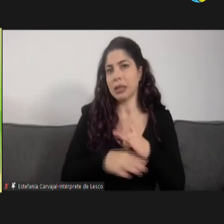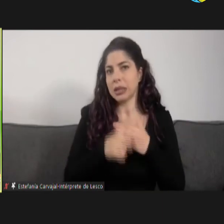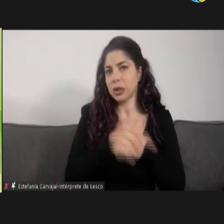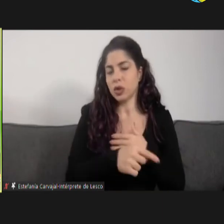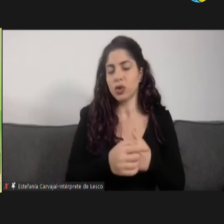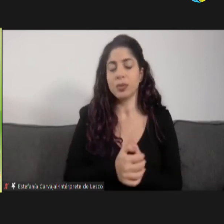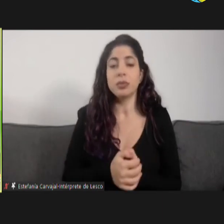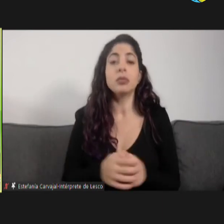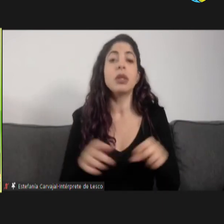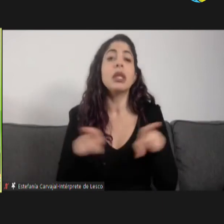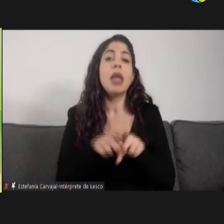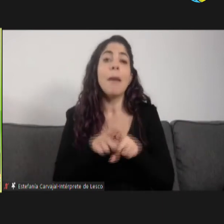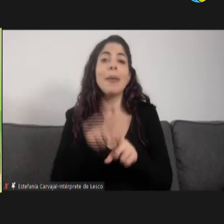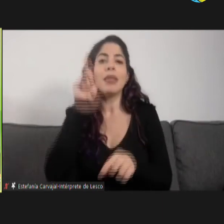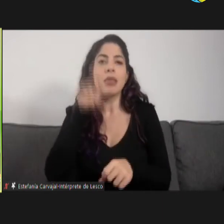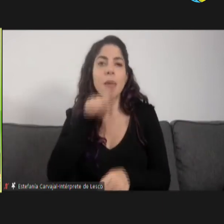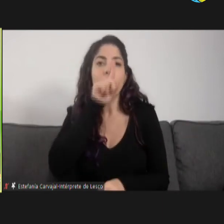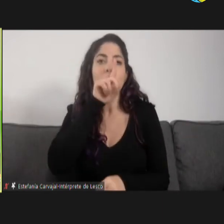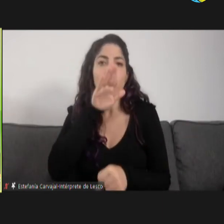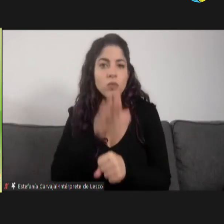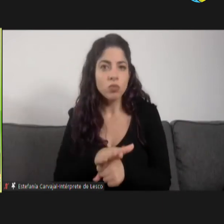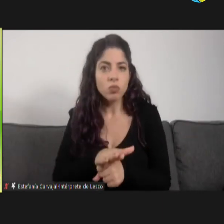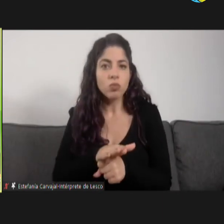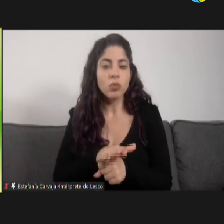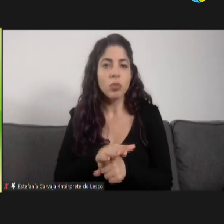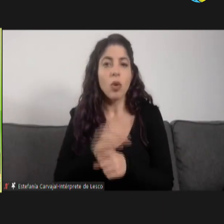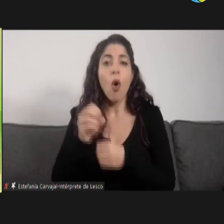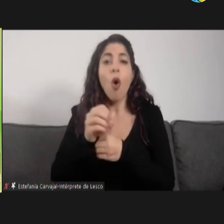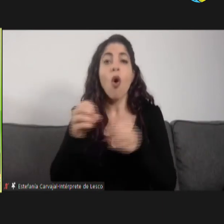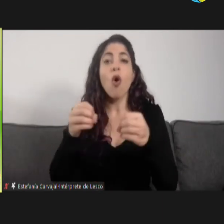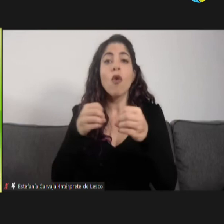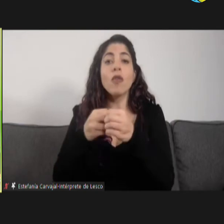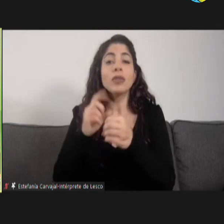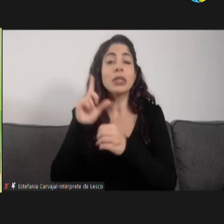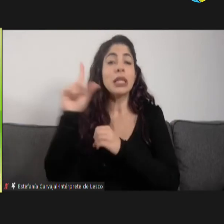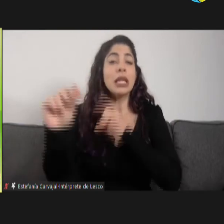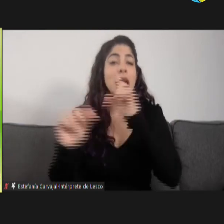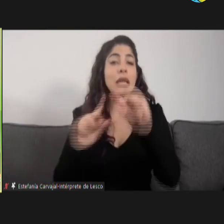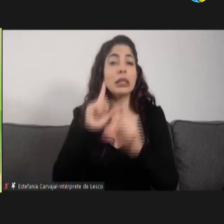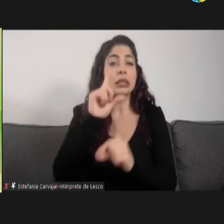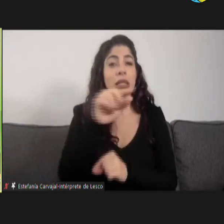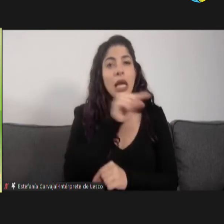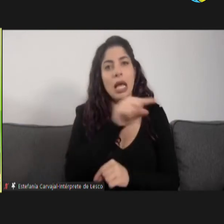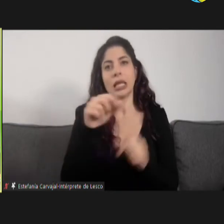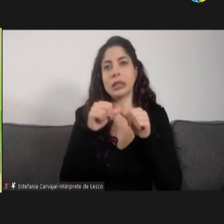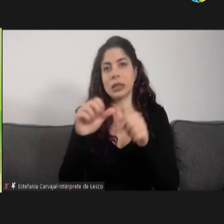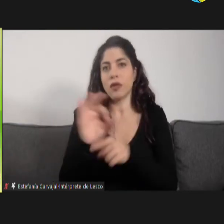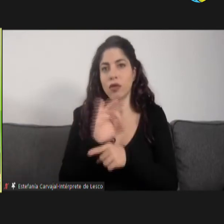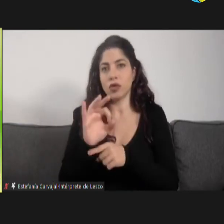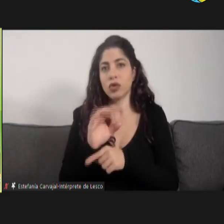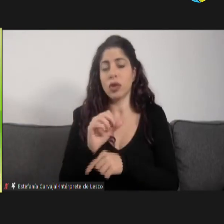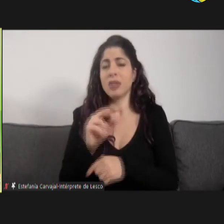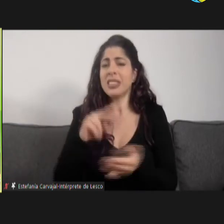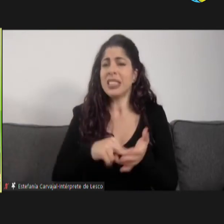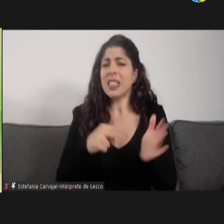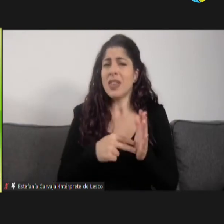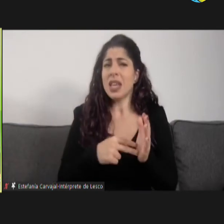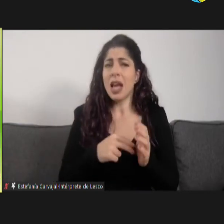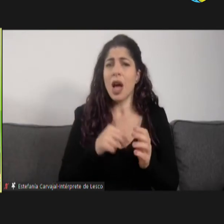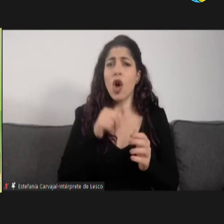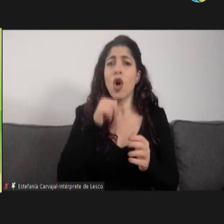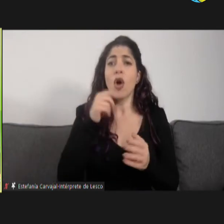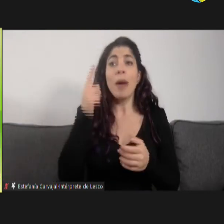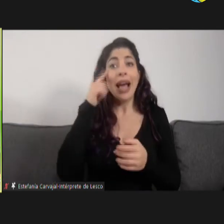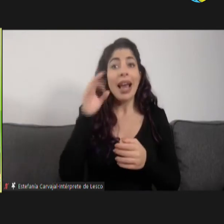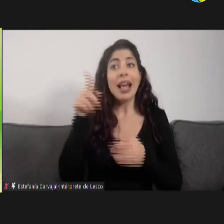se debe garantizar el funcionamiento de las oficinas regionales, es decir, no se esperaría que tengamos una interrupción